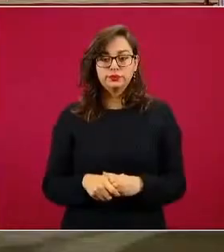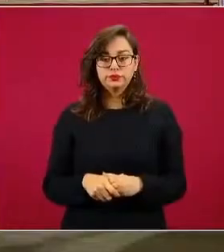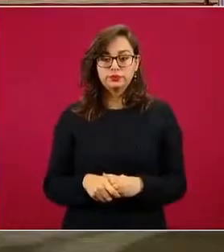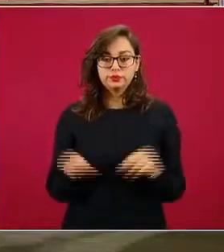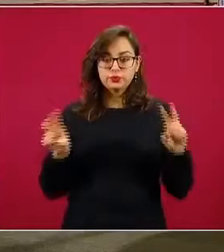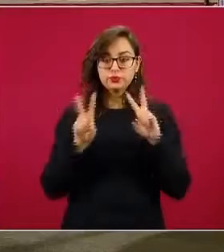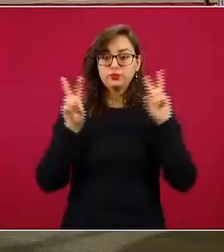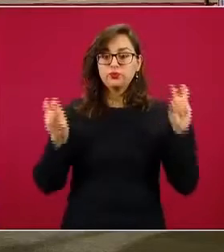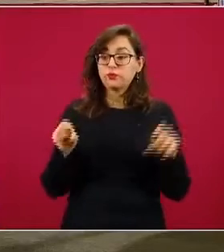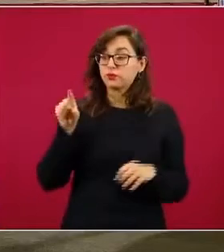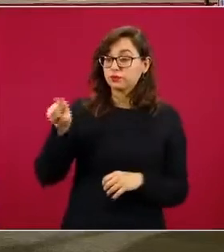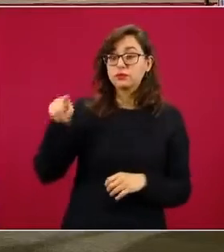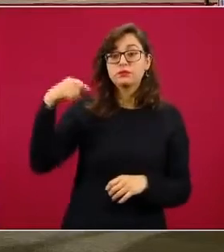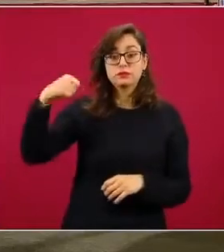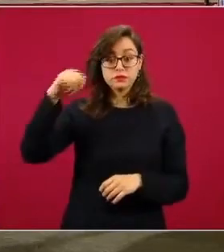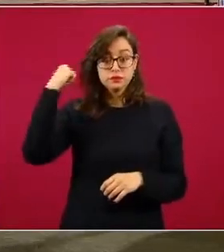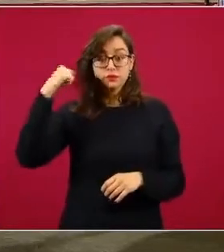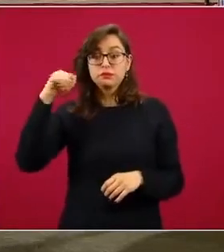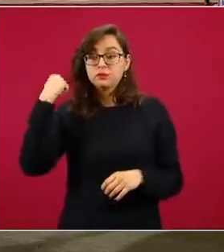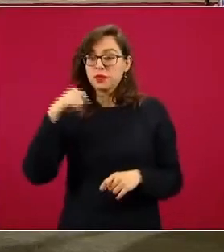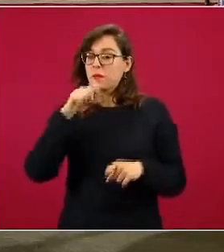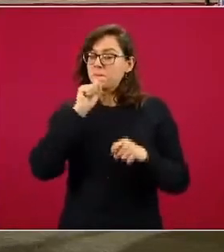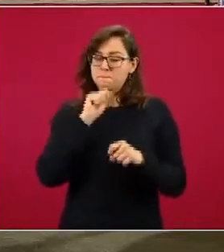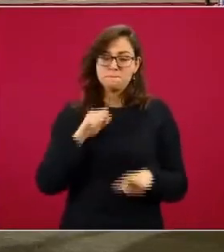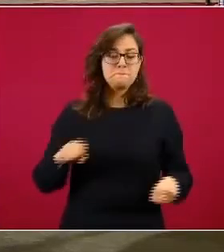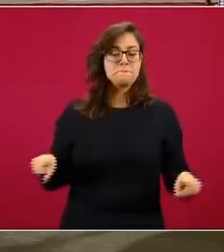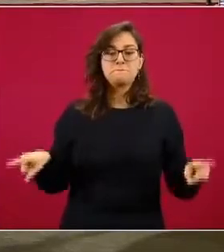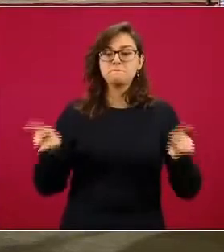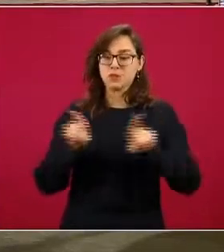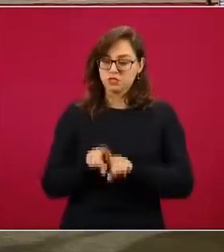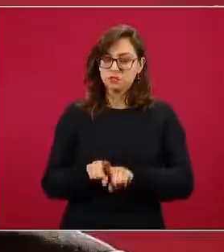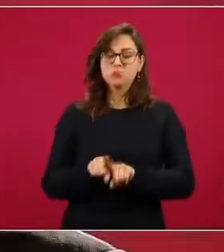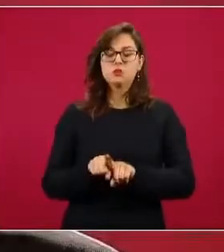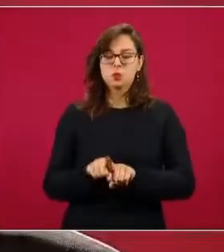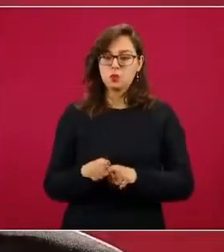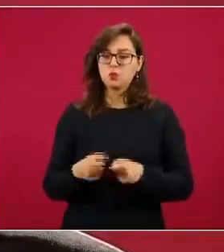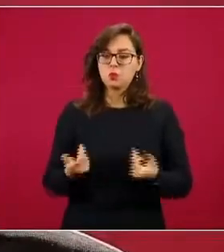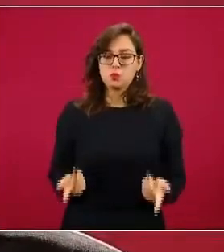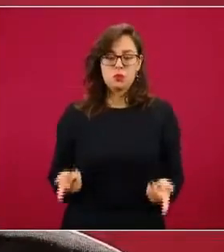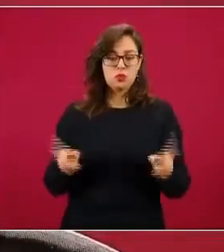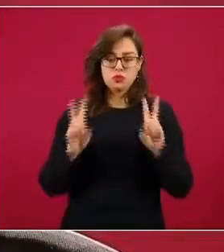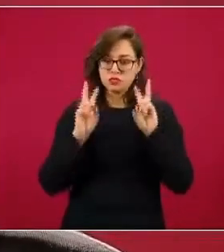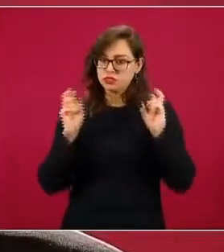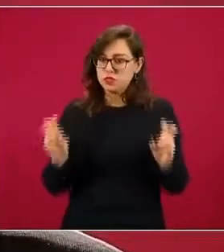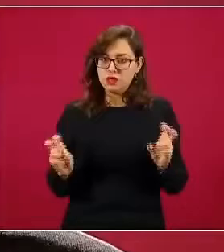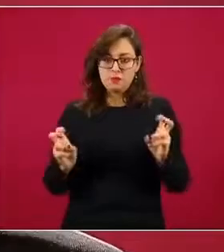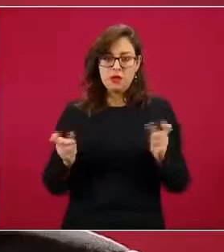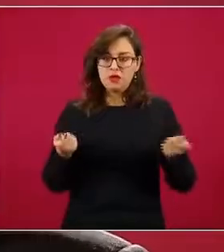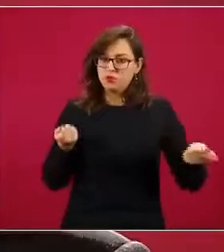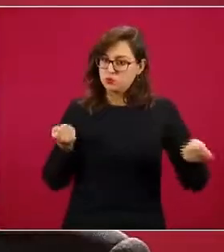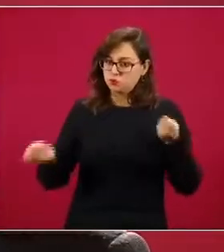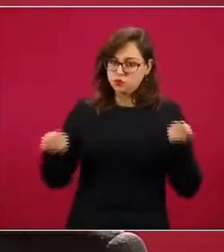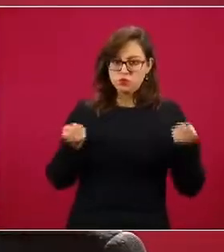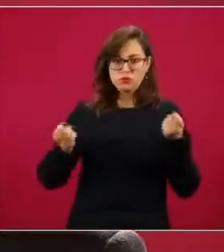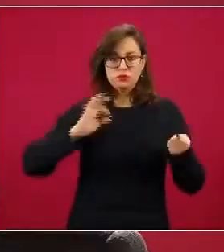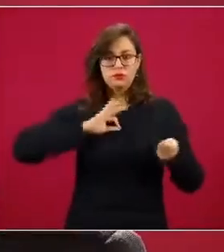términos generales, sí, no se ha interrumpido en modo alguno las actividades de prevención y